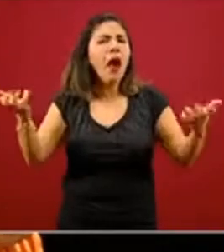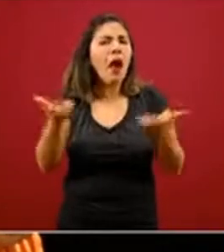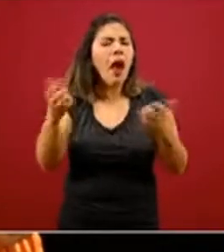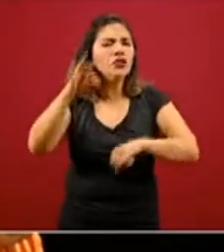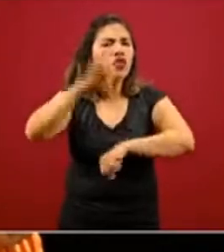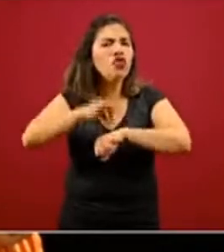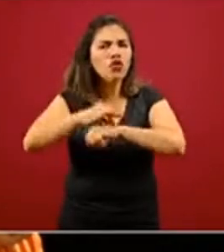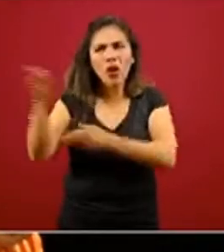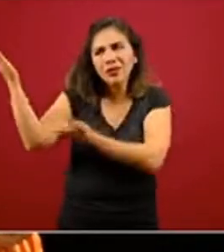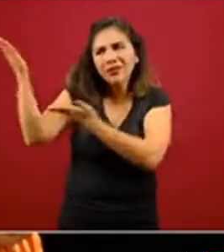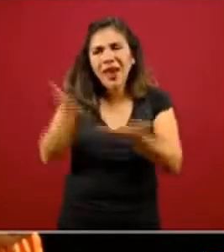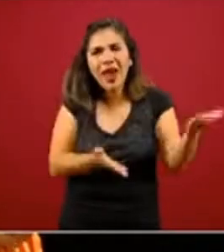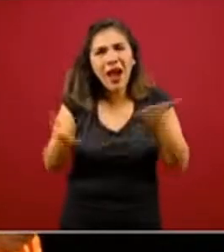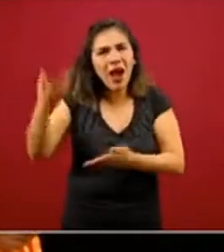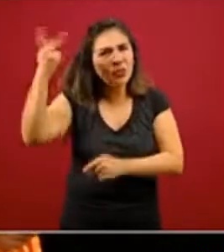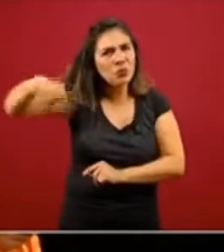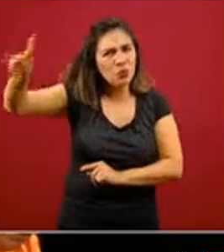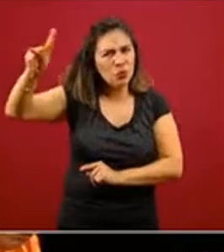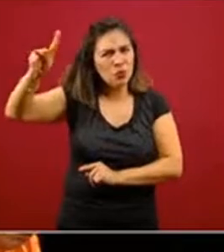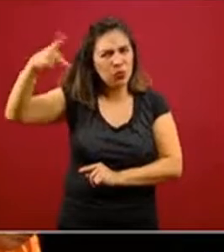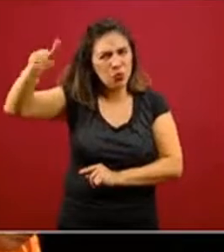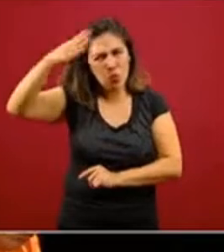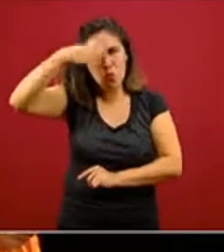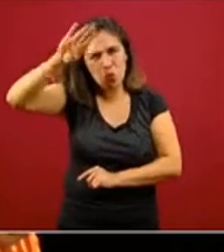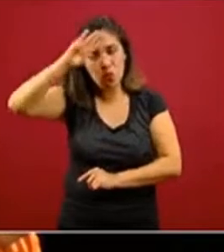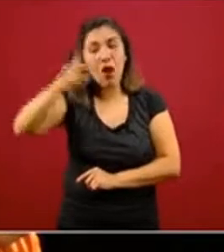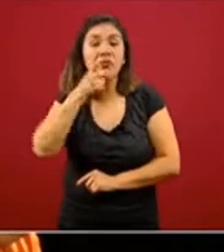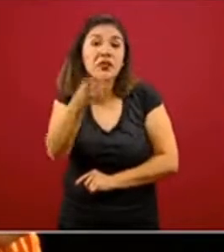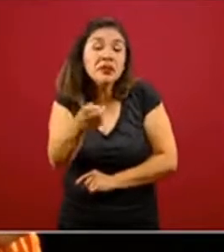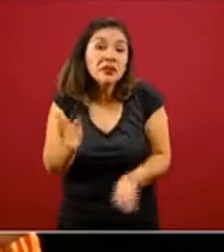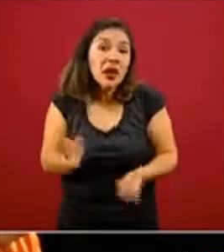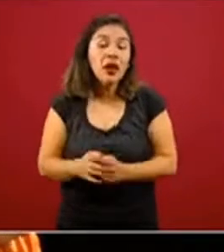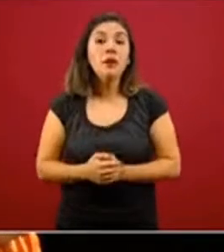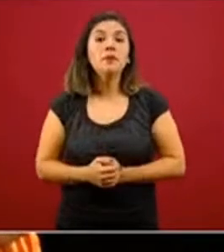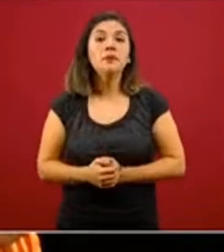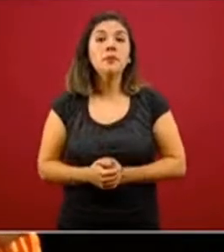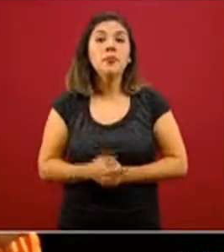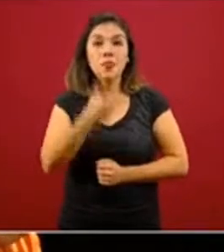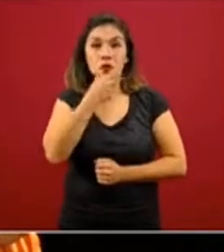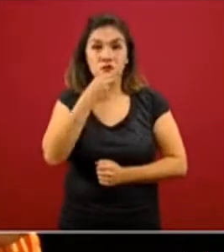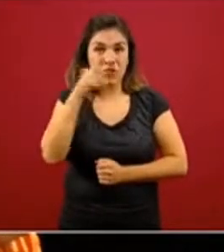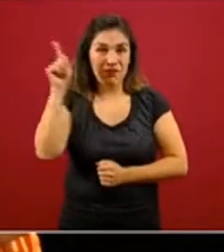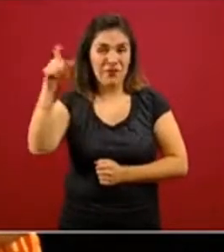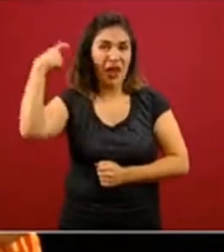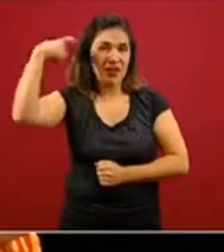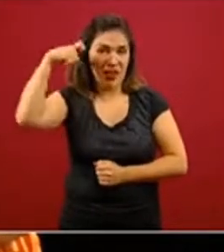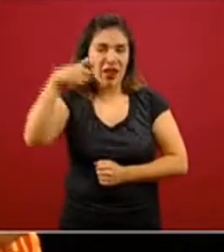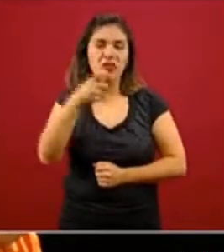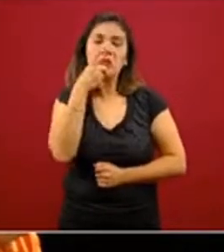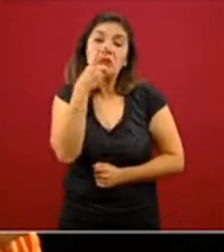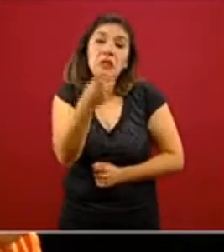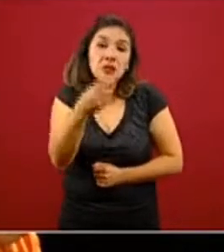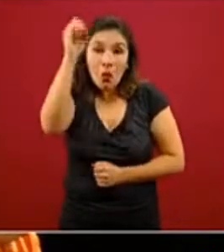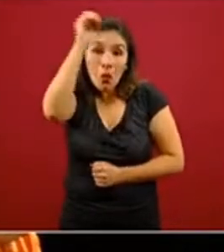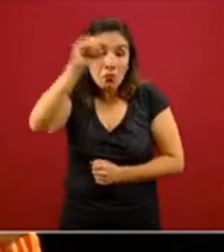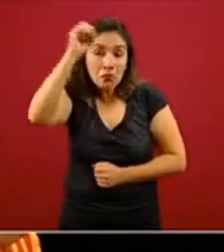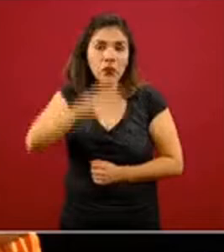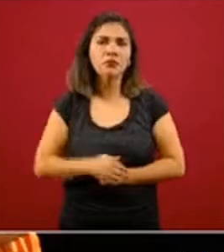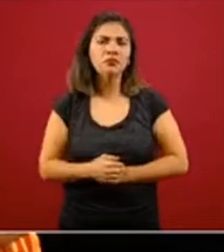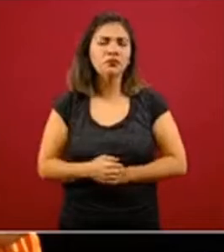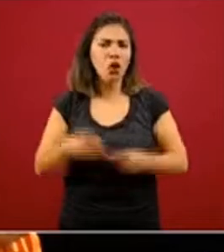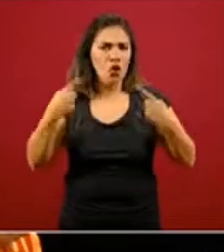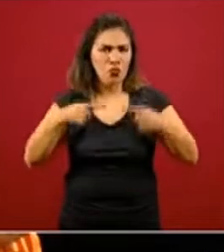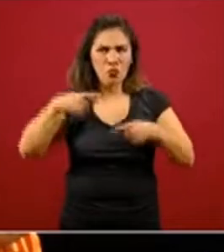pues, estos médicos cubanos, doctor. Dice, opinó el ciudadano de Querétaro que los